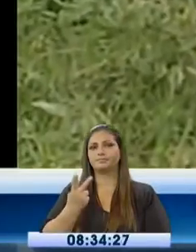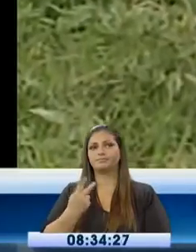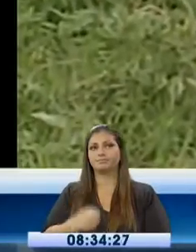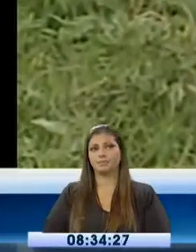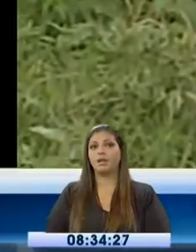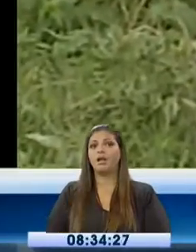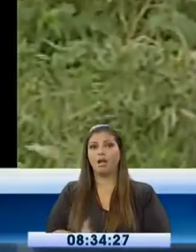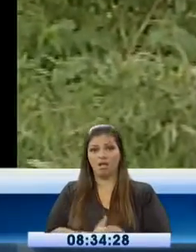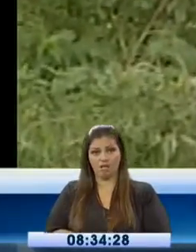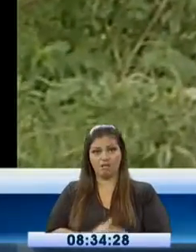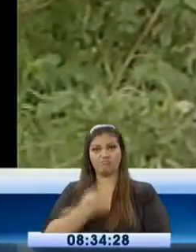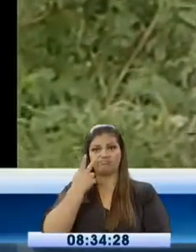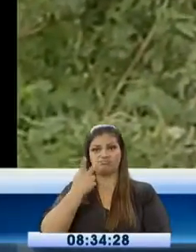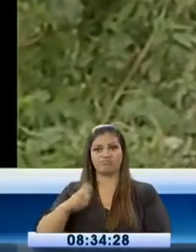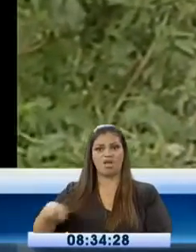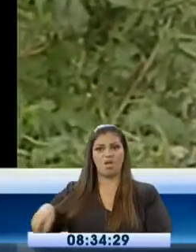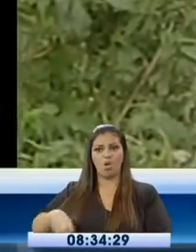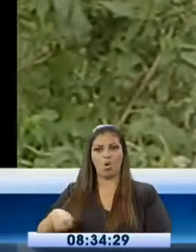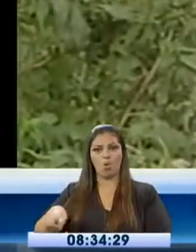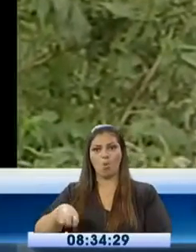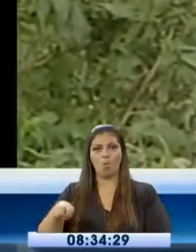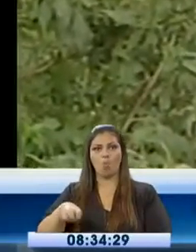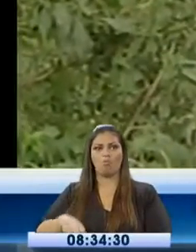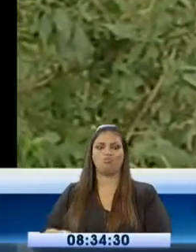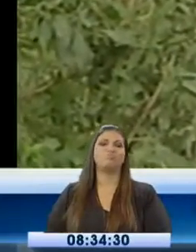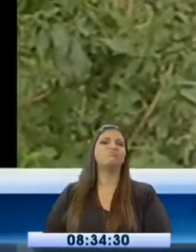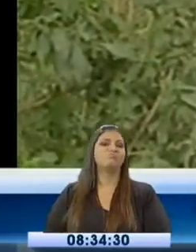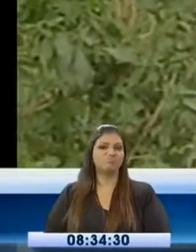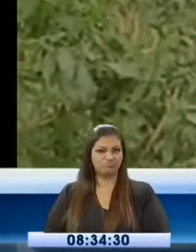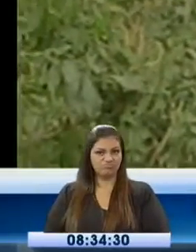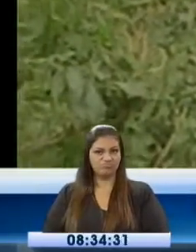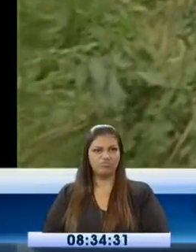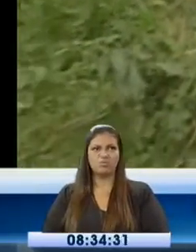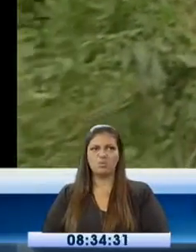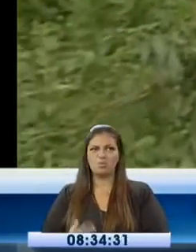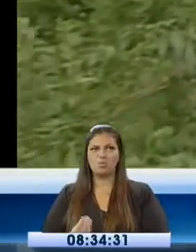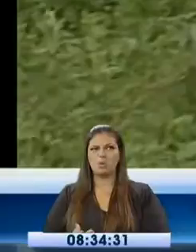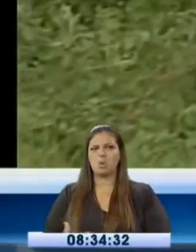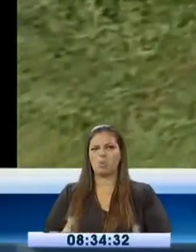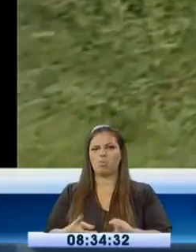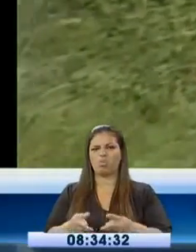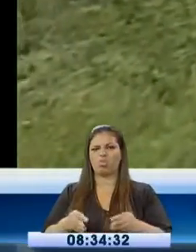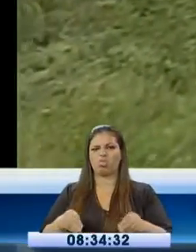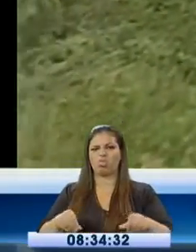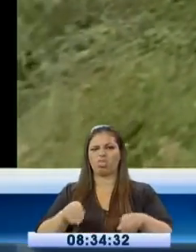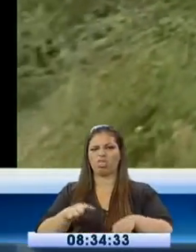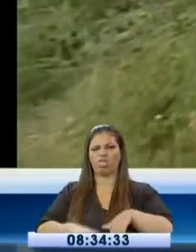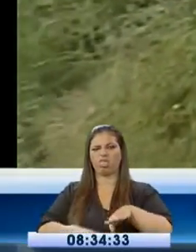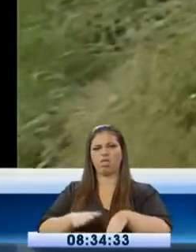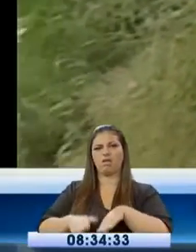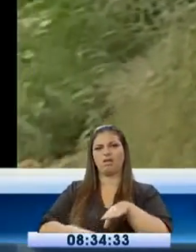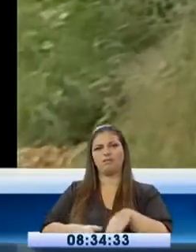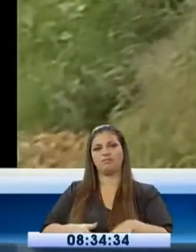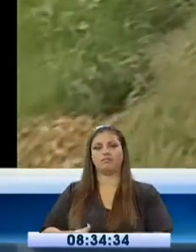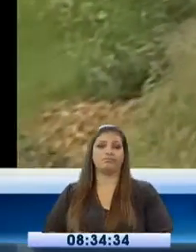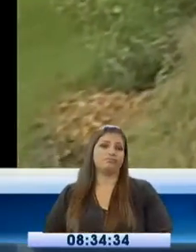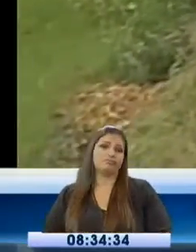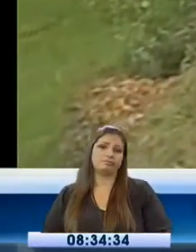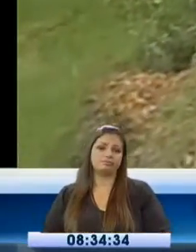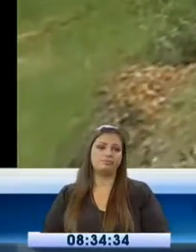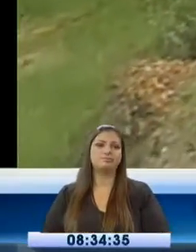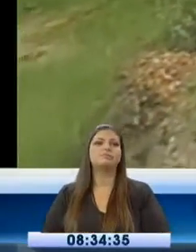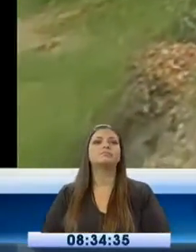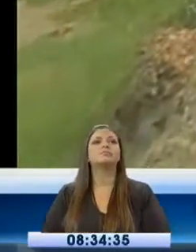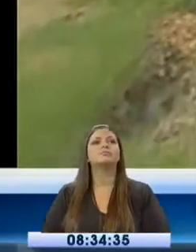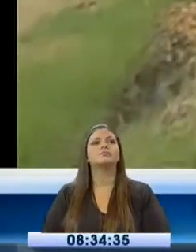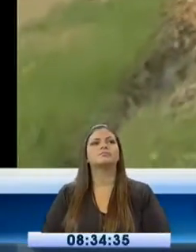¿Por qué? Porque no se puede, no anda nadie por ahí, solamente lodo y agua ahí. Y bicho que hay ahí. Y aquí estamos viendo eso totalmente. Maleza, dígame. Todas esas calles están dañadas, la maleza